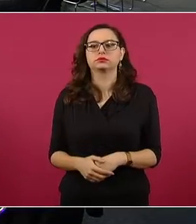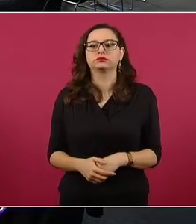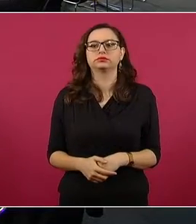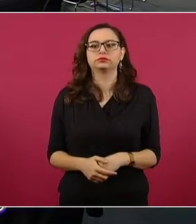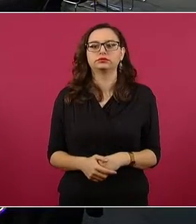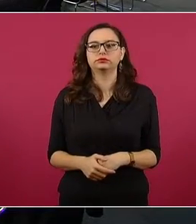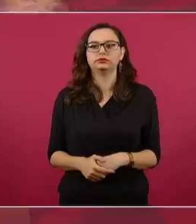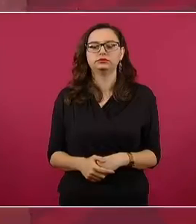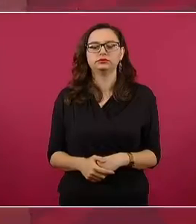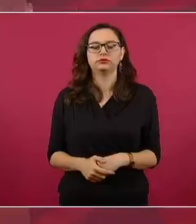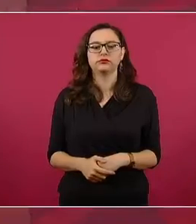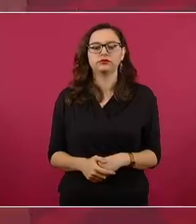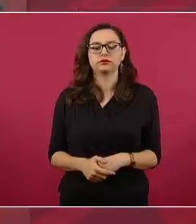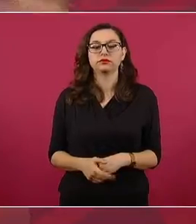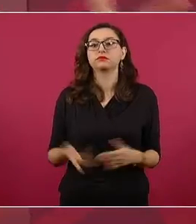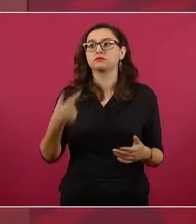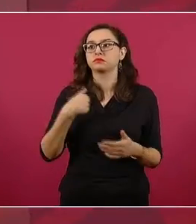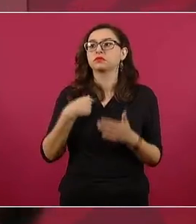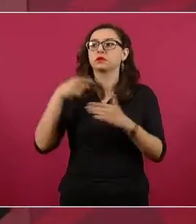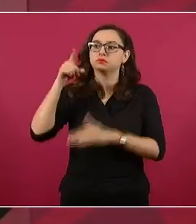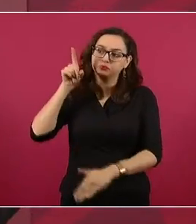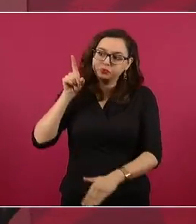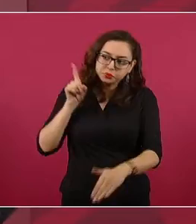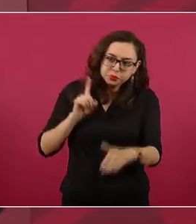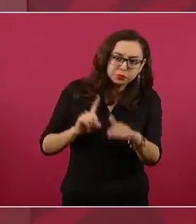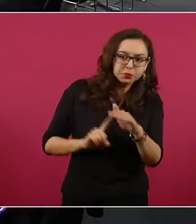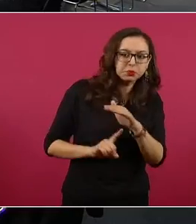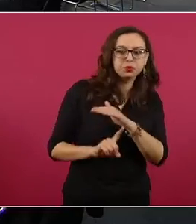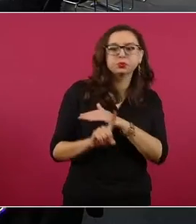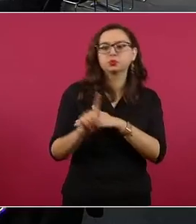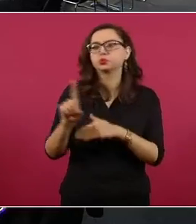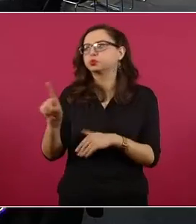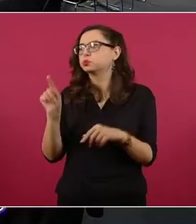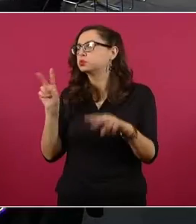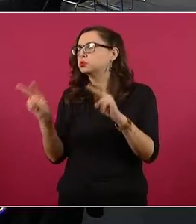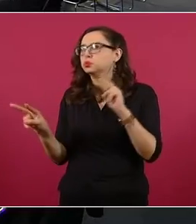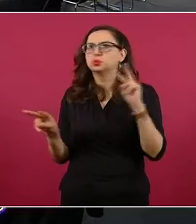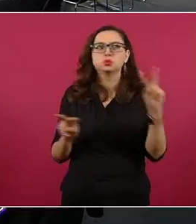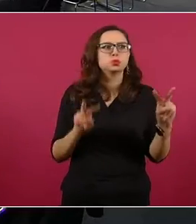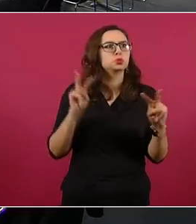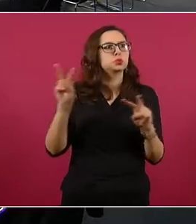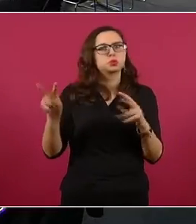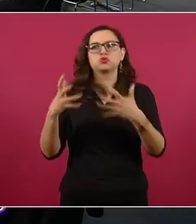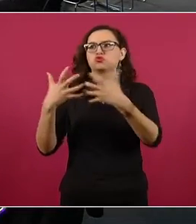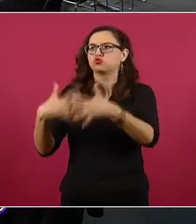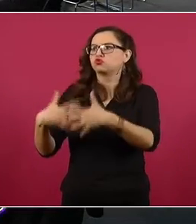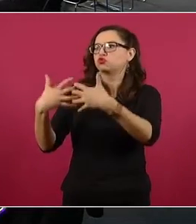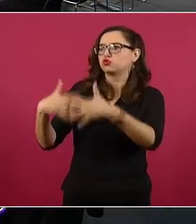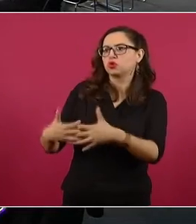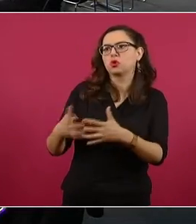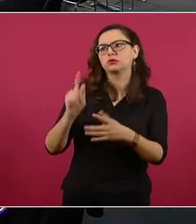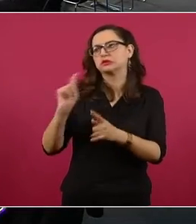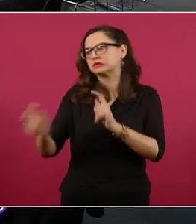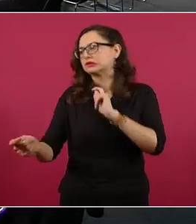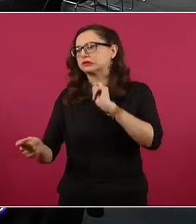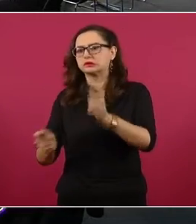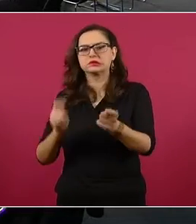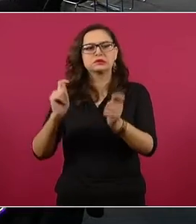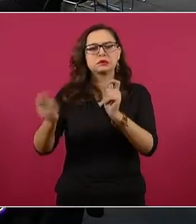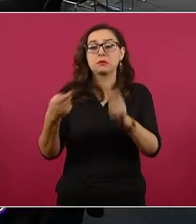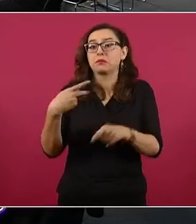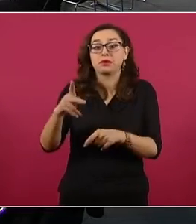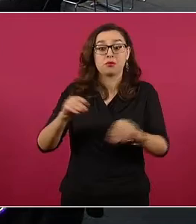llegamos al centro de control y me explican de cómo funciona, pero estaba